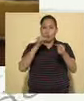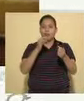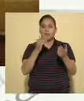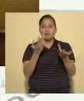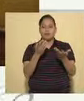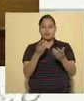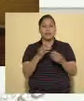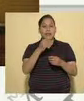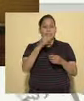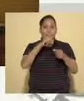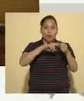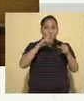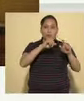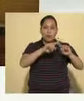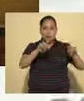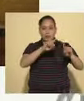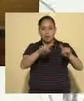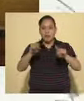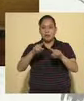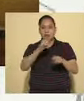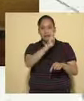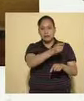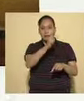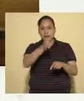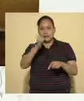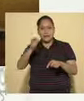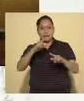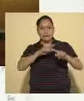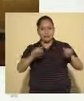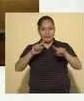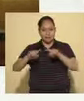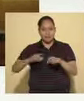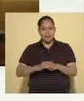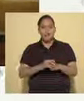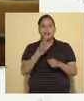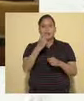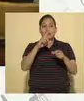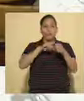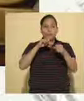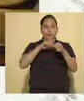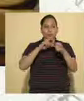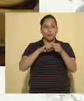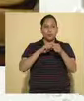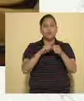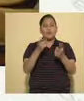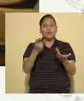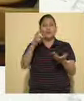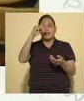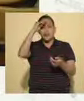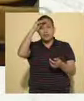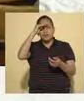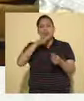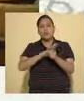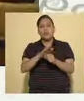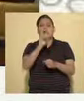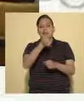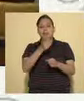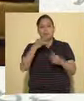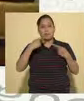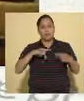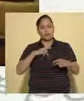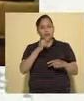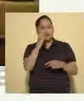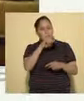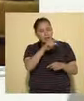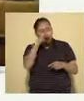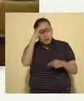que cada color tiene un significado. Entonces, sí. Esos colores, o sea... ¿Qué opinas del significado que la gente le da a